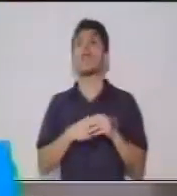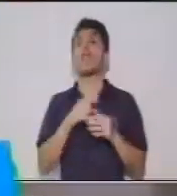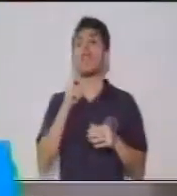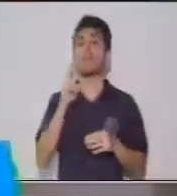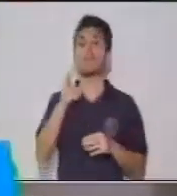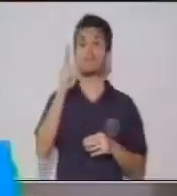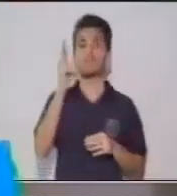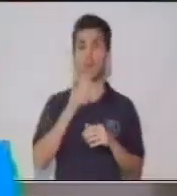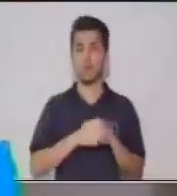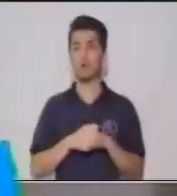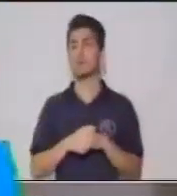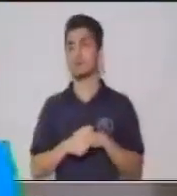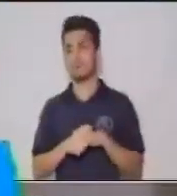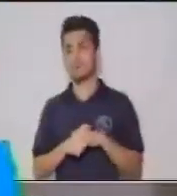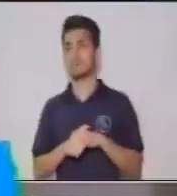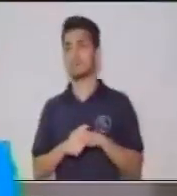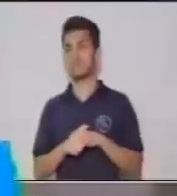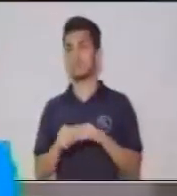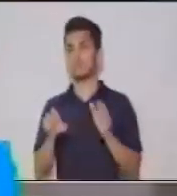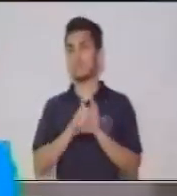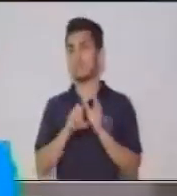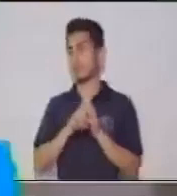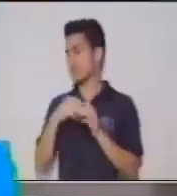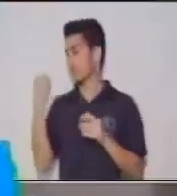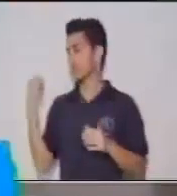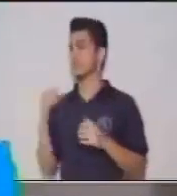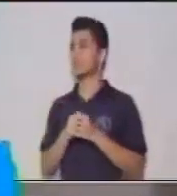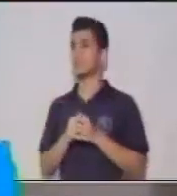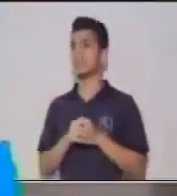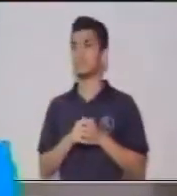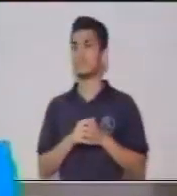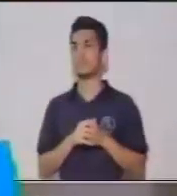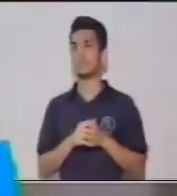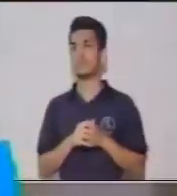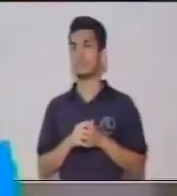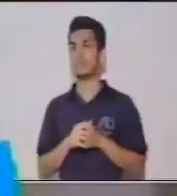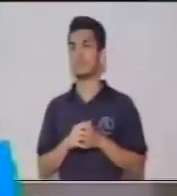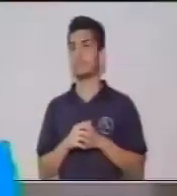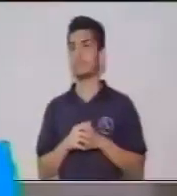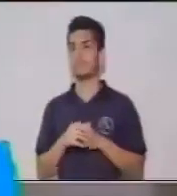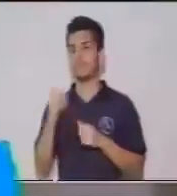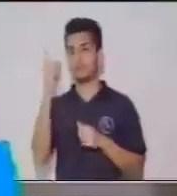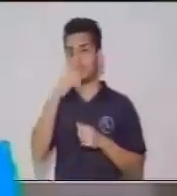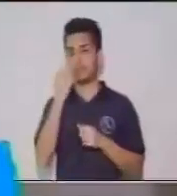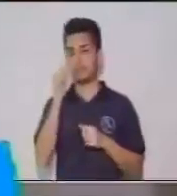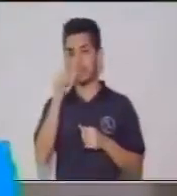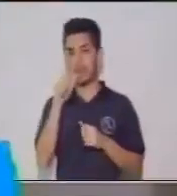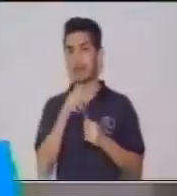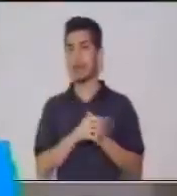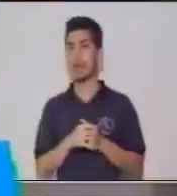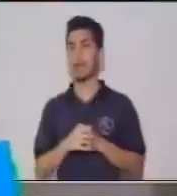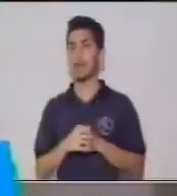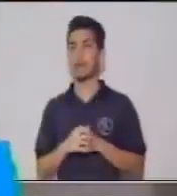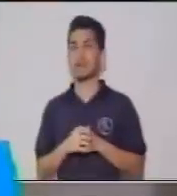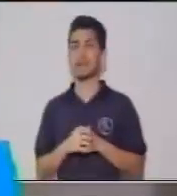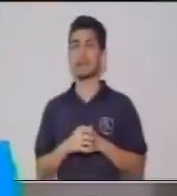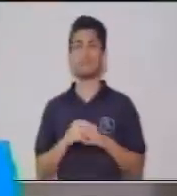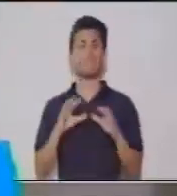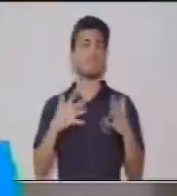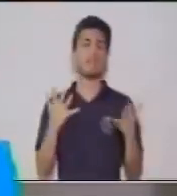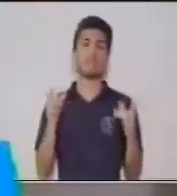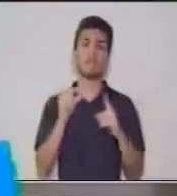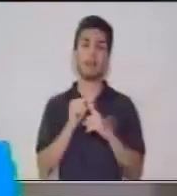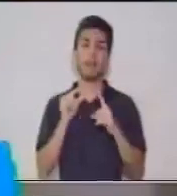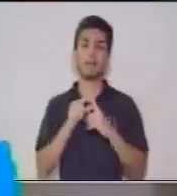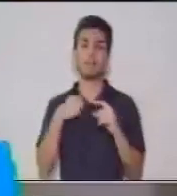mismo. Acá tenemos la palabra sal. ¿Qué palabras